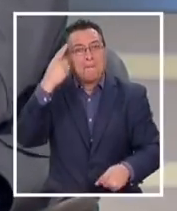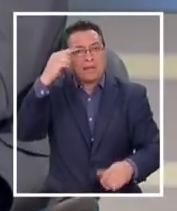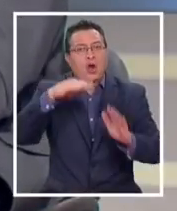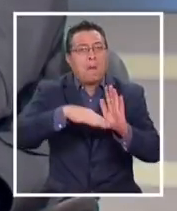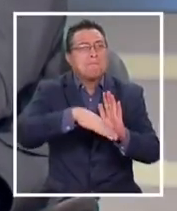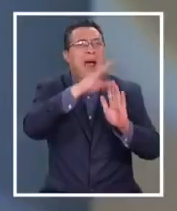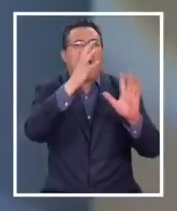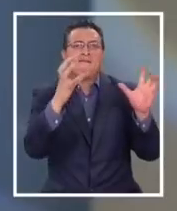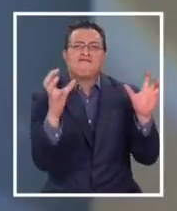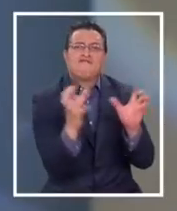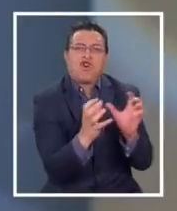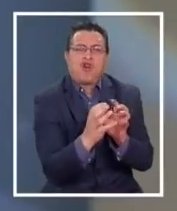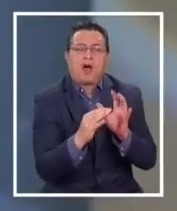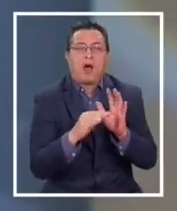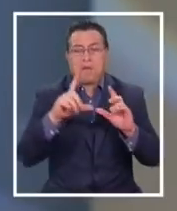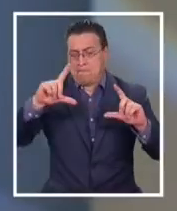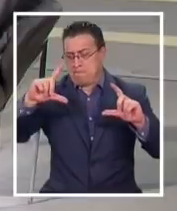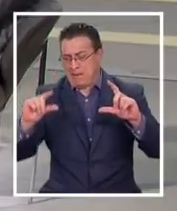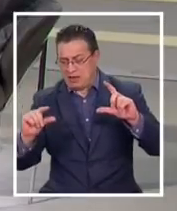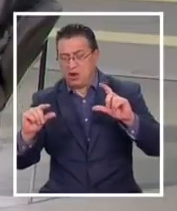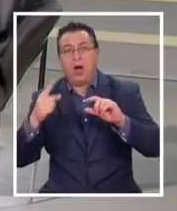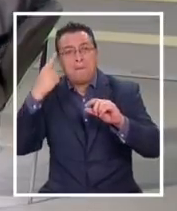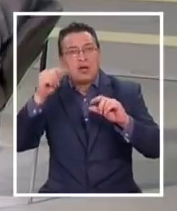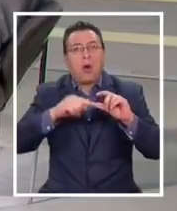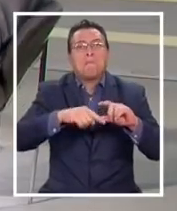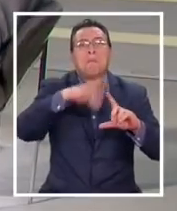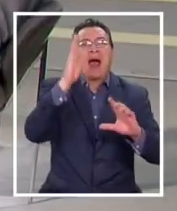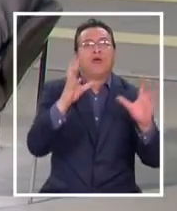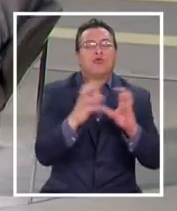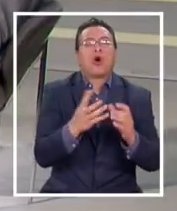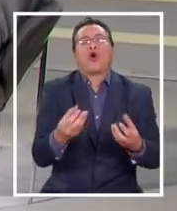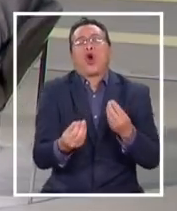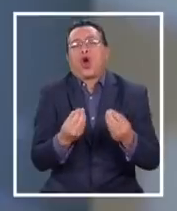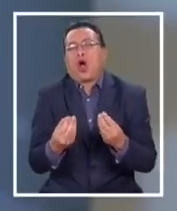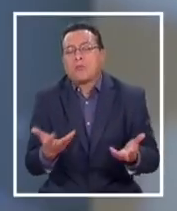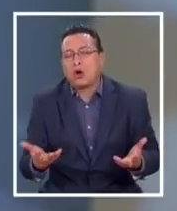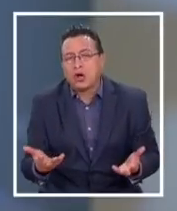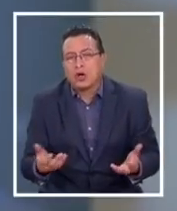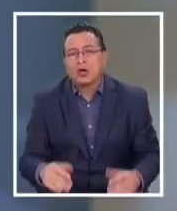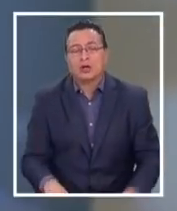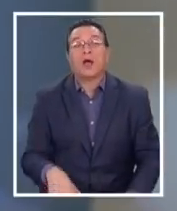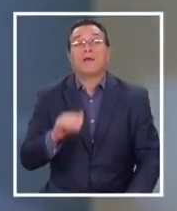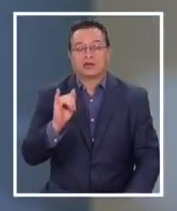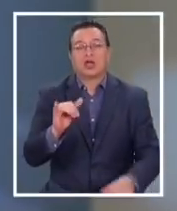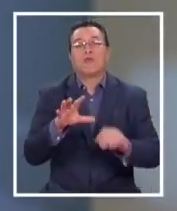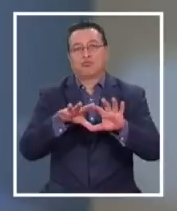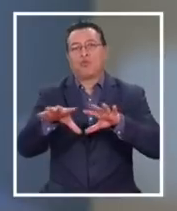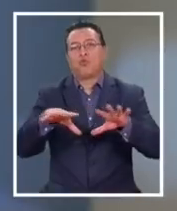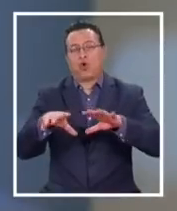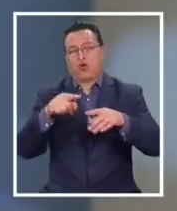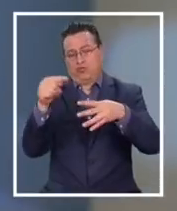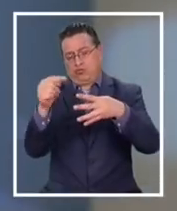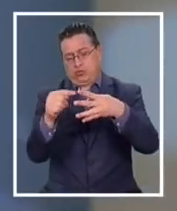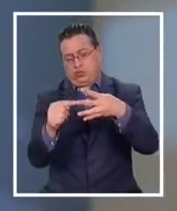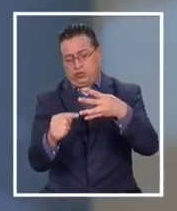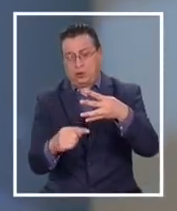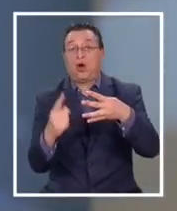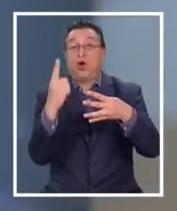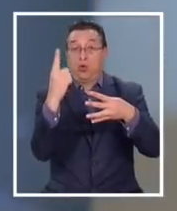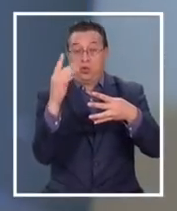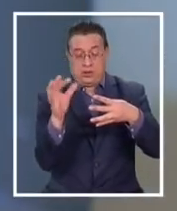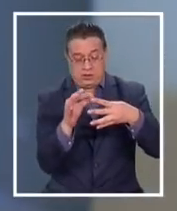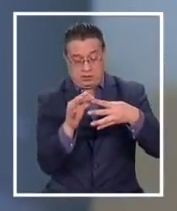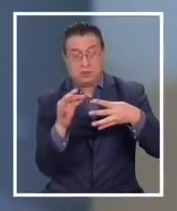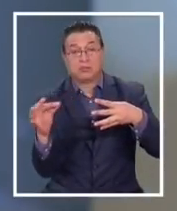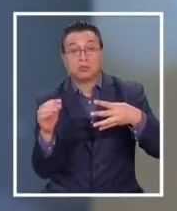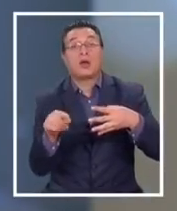violentos? Exactamente. ¿Por qué? ¿Cómo se lo explica usted que está sobre el tema todo el día? Bueno, yo creo que hay varias cosas, pero una que a mí me parece